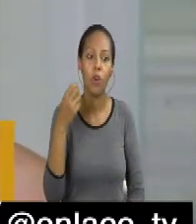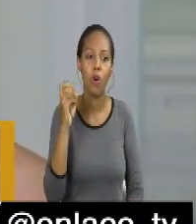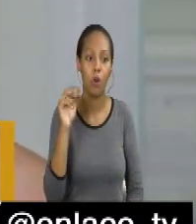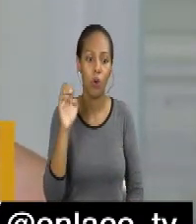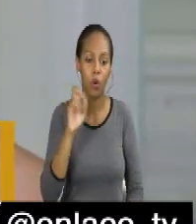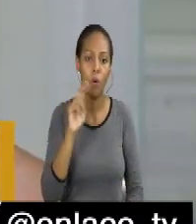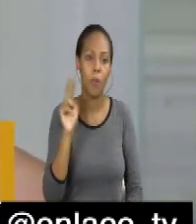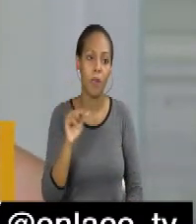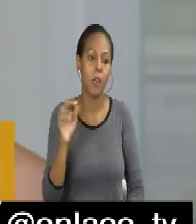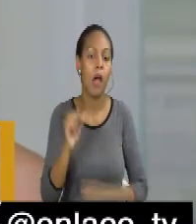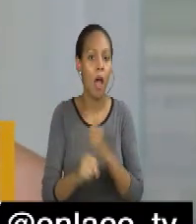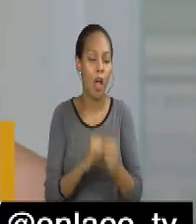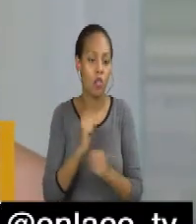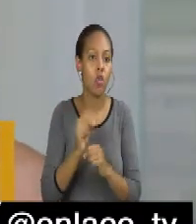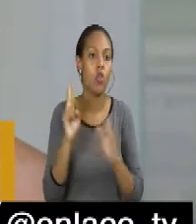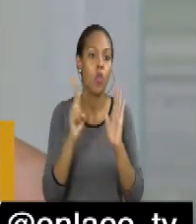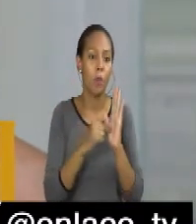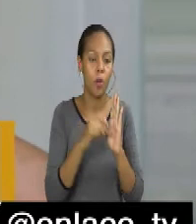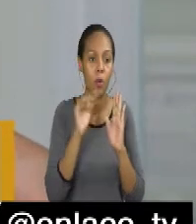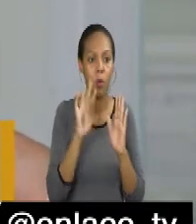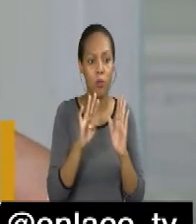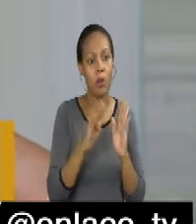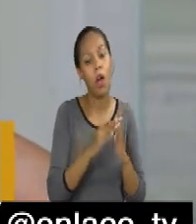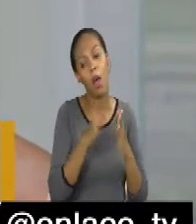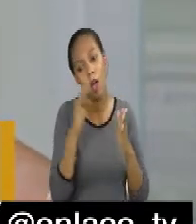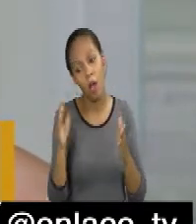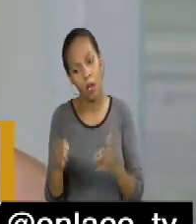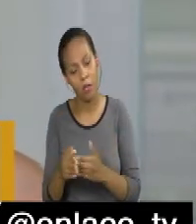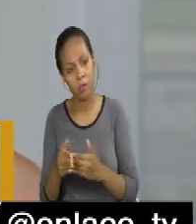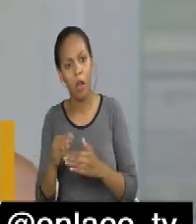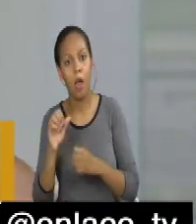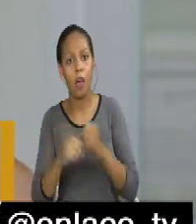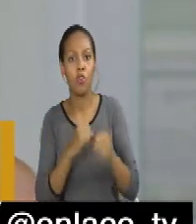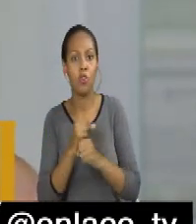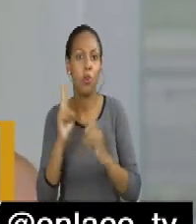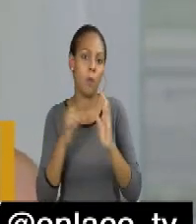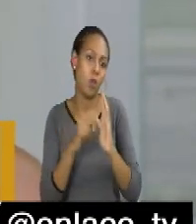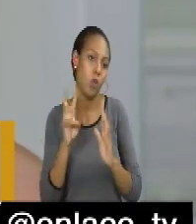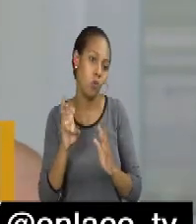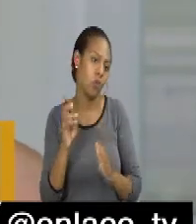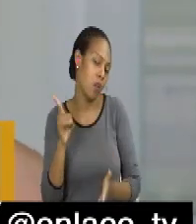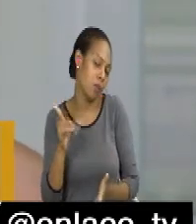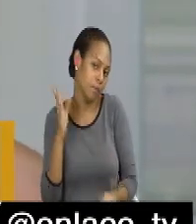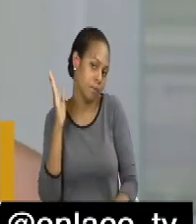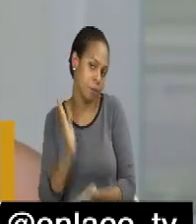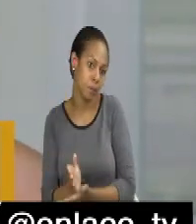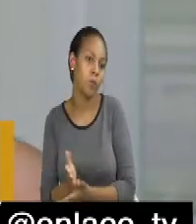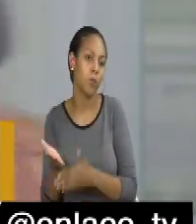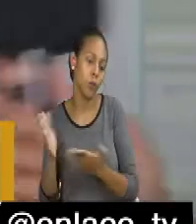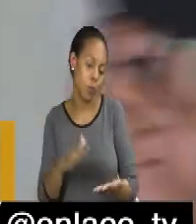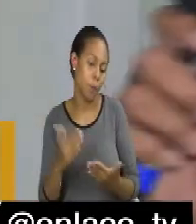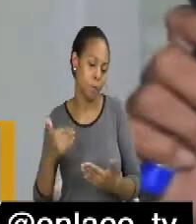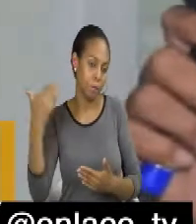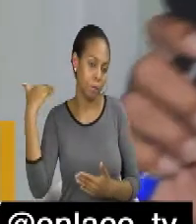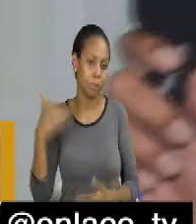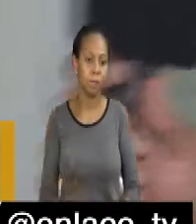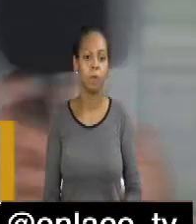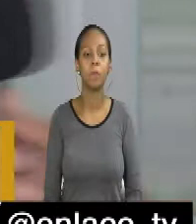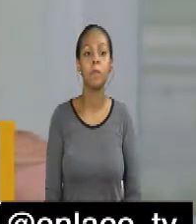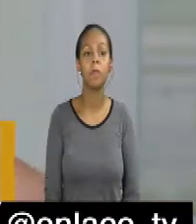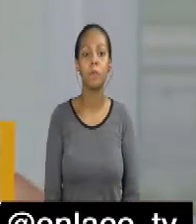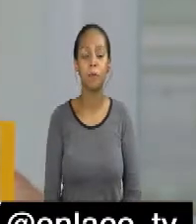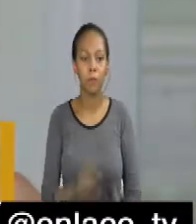año 2004 al 2008, quien lamentablemente falleció en años anteriores. ¿Se cumple esa reunión